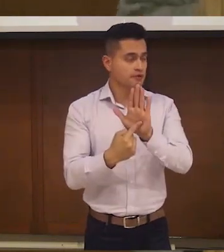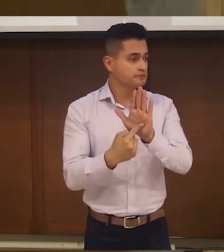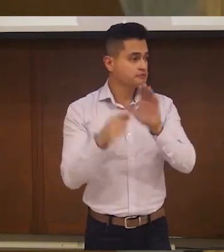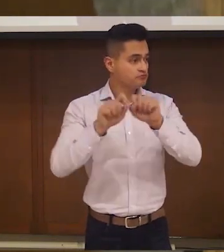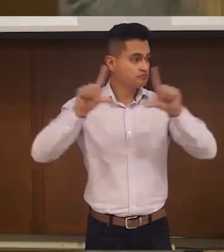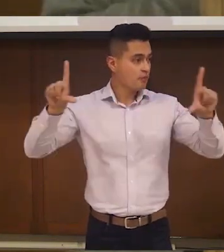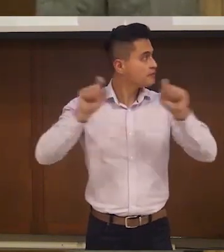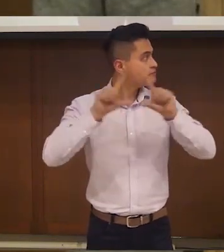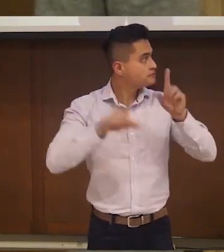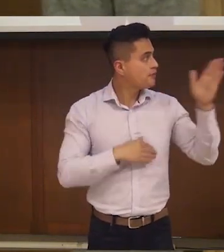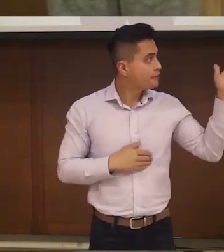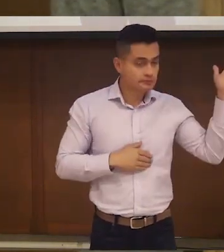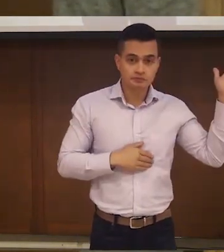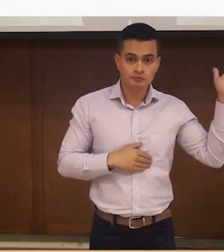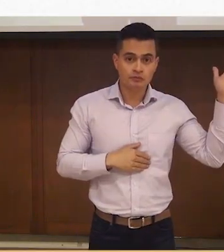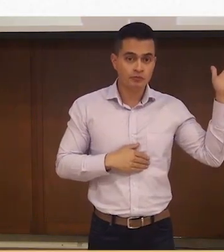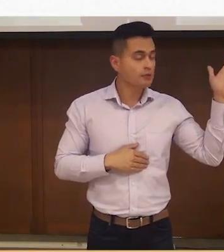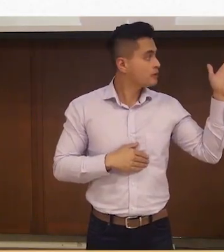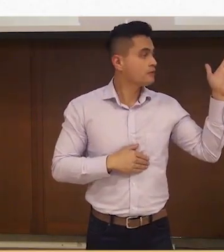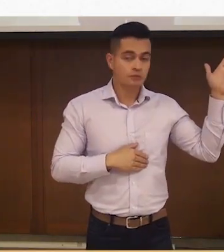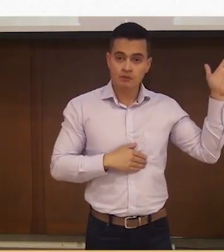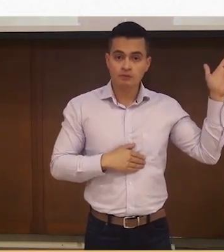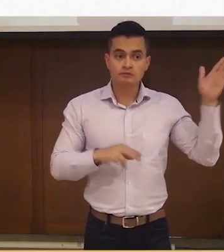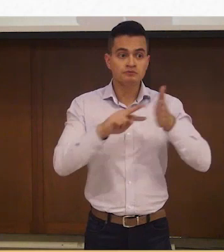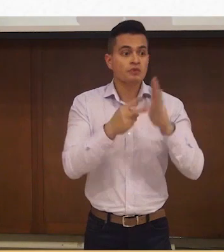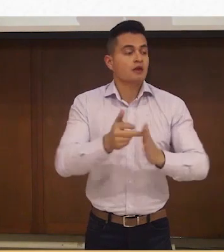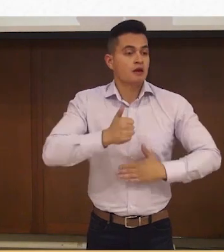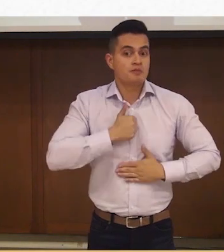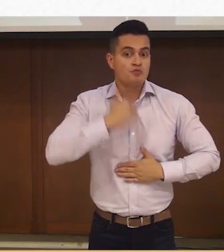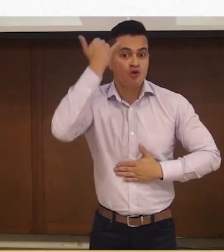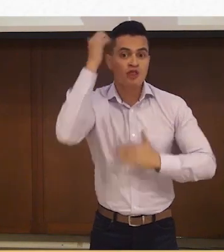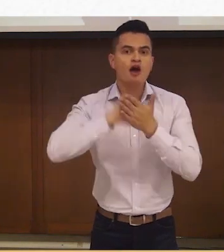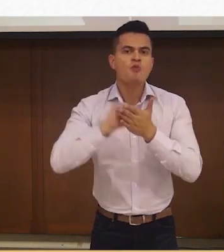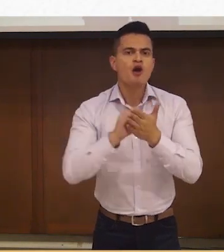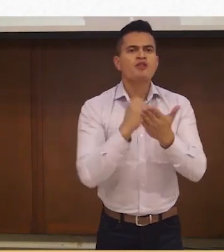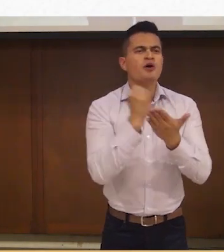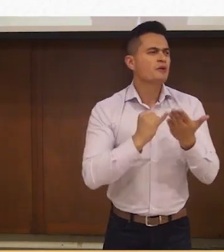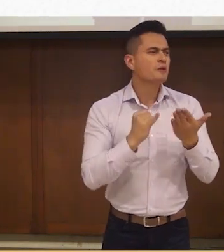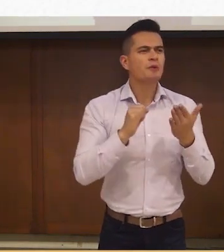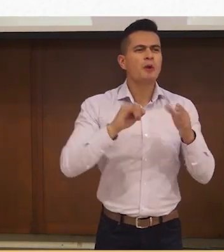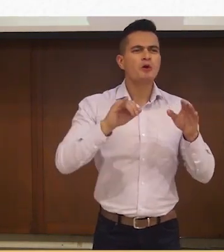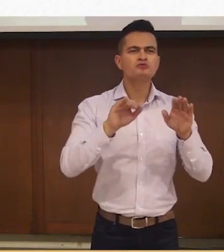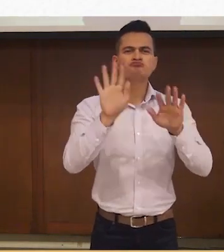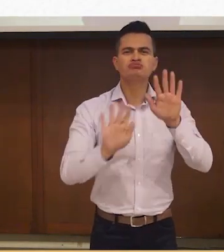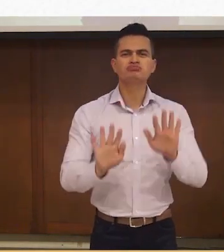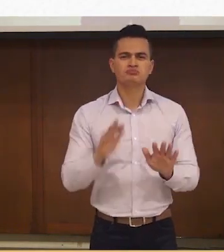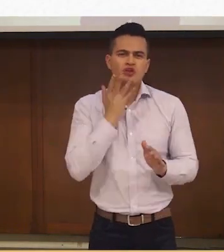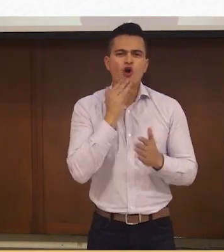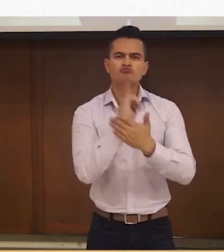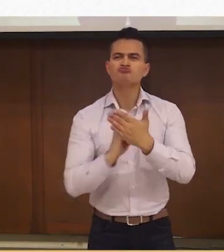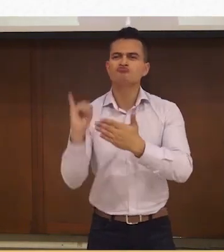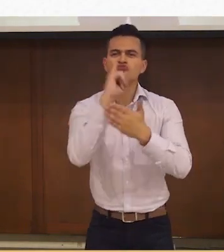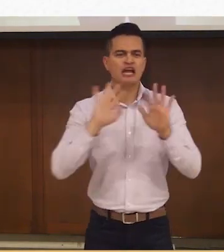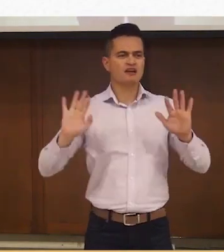por ejemplo. Yo hago bocetos para manejarme yo en los dibujos que son manchas.